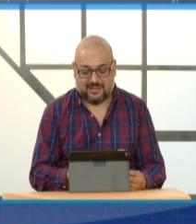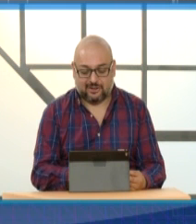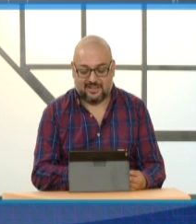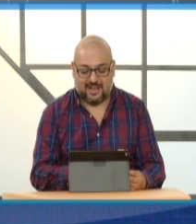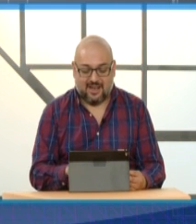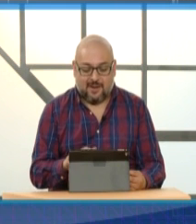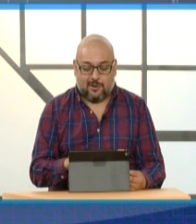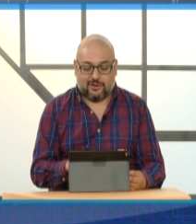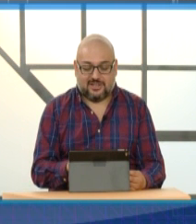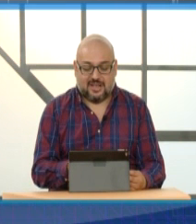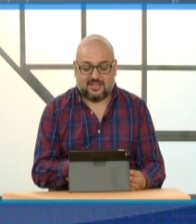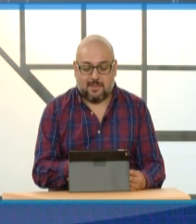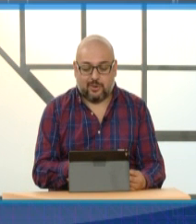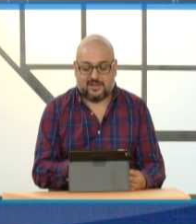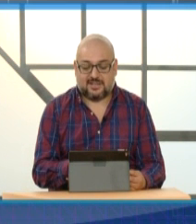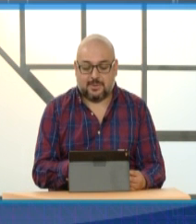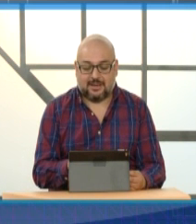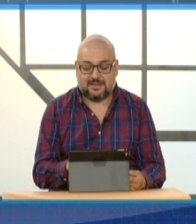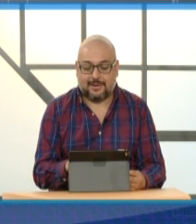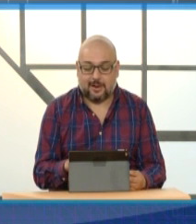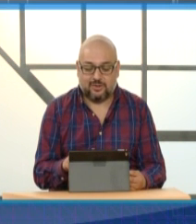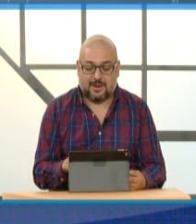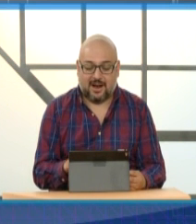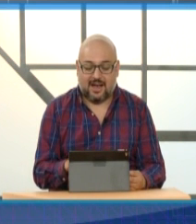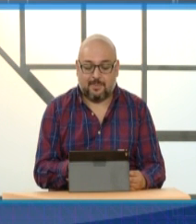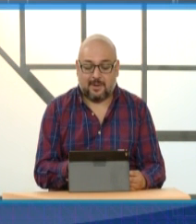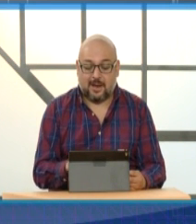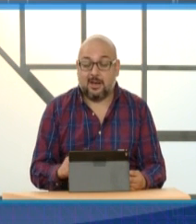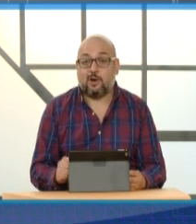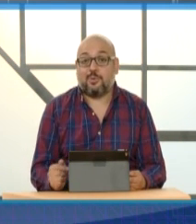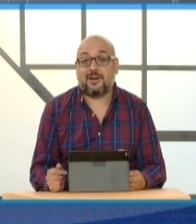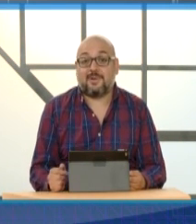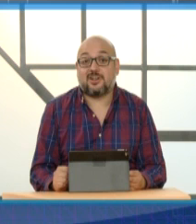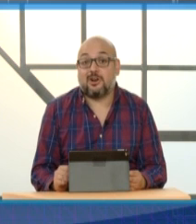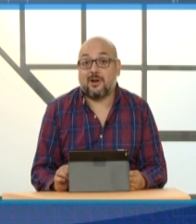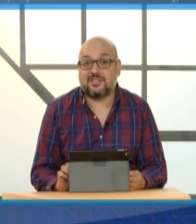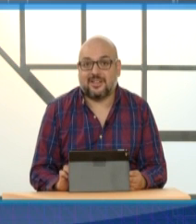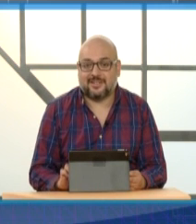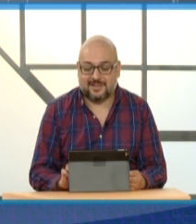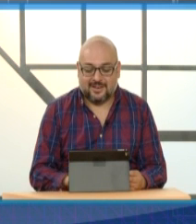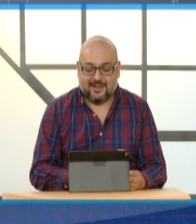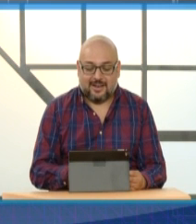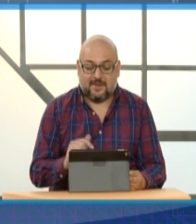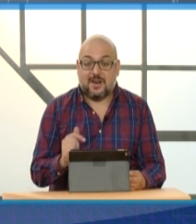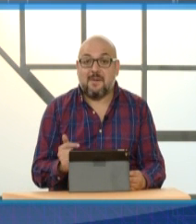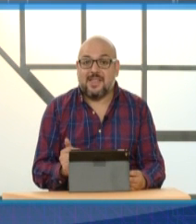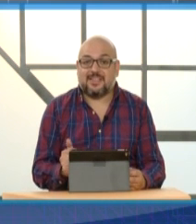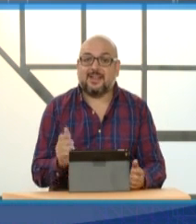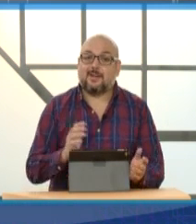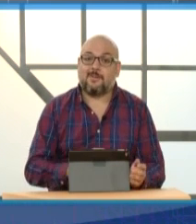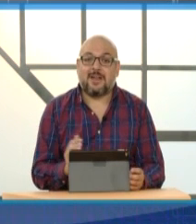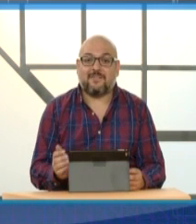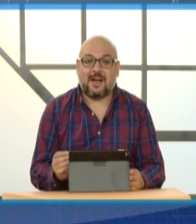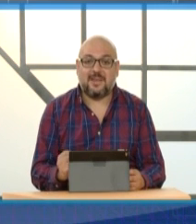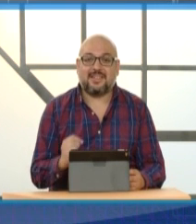con esta noticia. Otro decía, che, Mauri, dice, si Miguel del Cel renuncia a la embajada de Panamá, lo puedes reemplazar con el mago sin dientes. Y